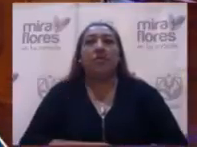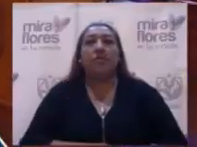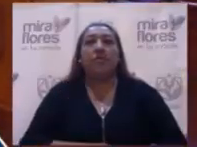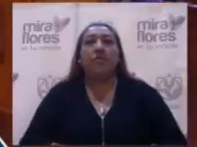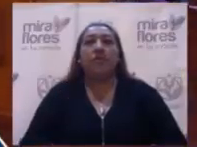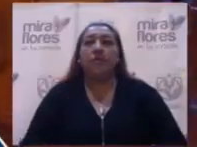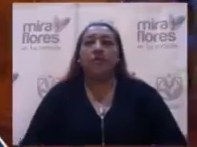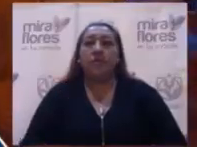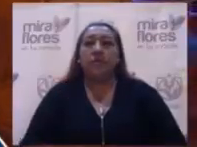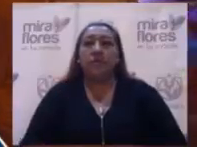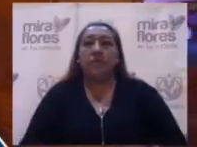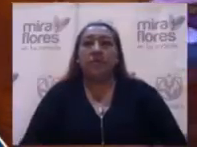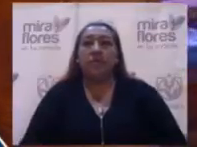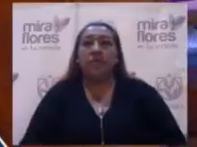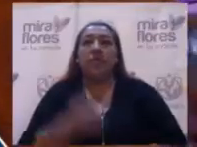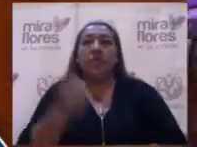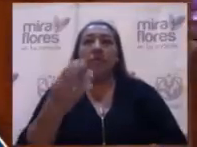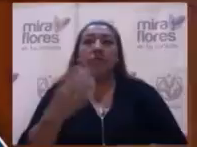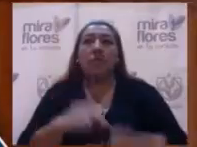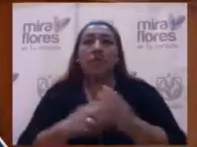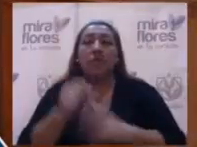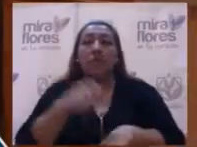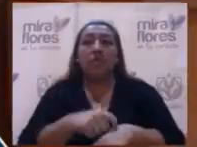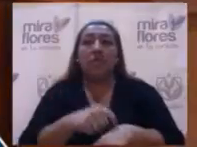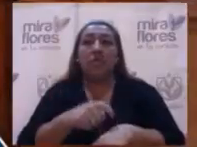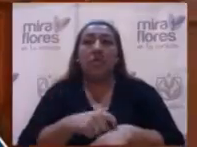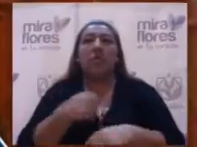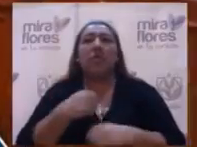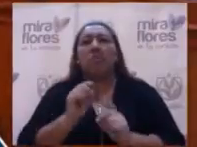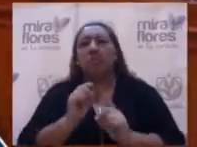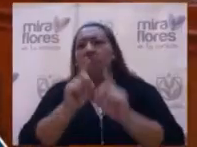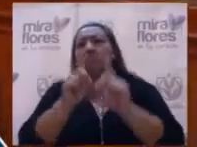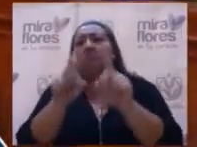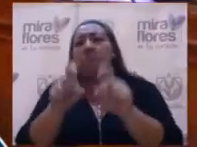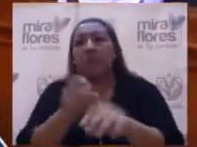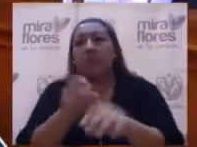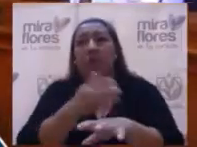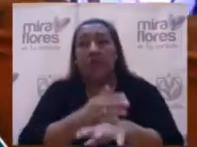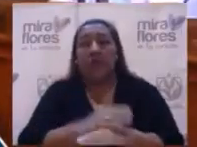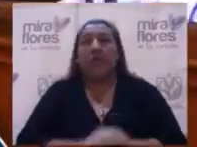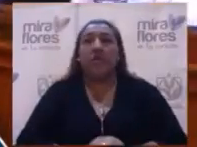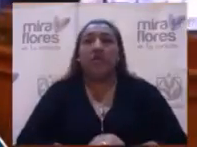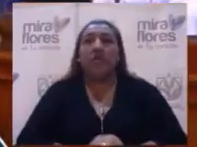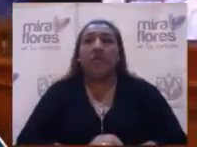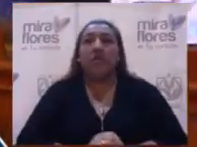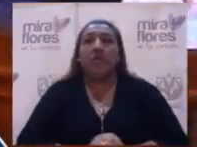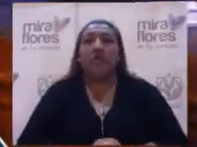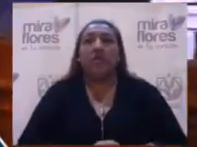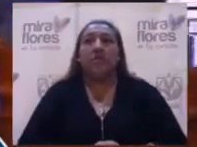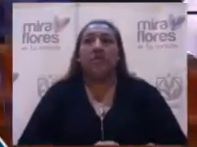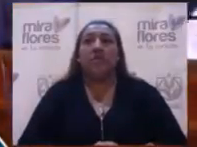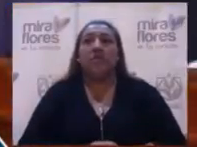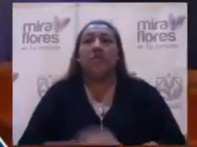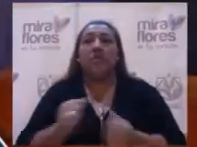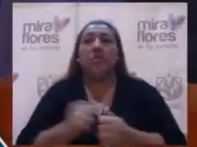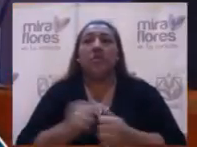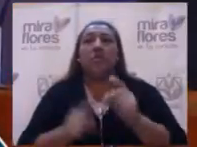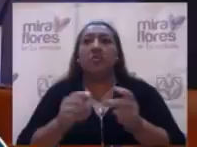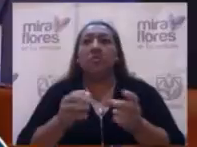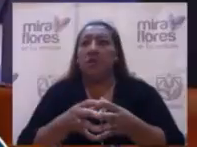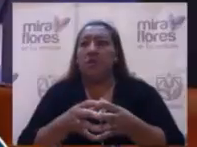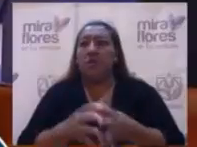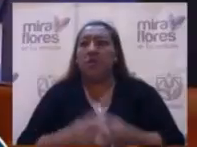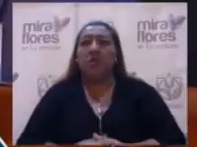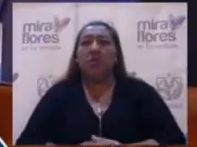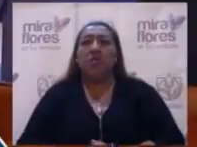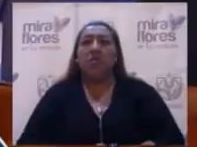Finalizándolo. Lo dialogado en este momento, recibí una sugerencia una vez, justo a lo sucedido el tema del 20 de noviembre, y